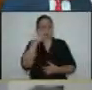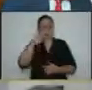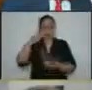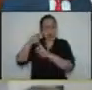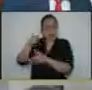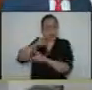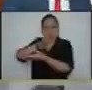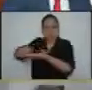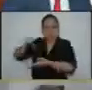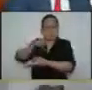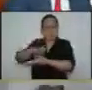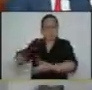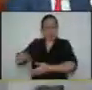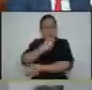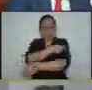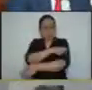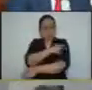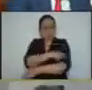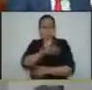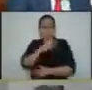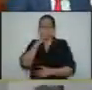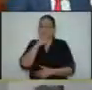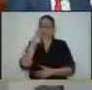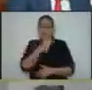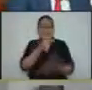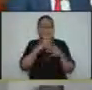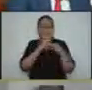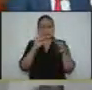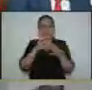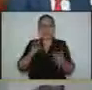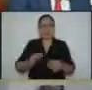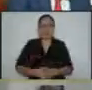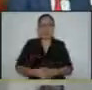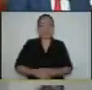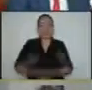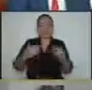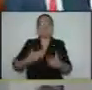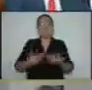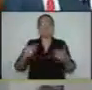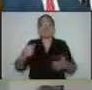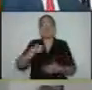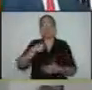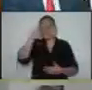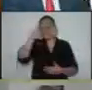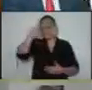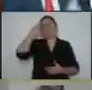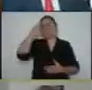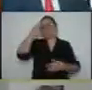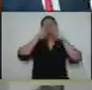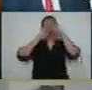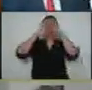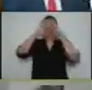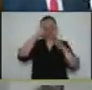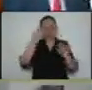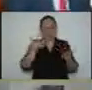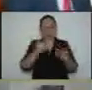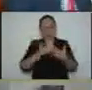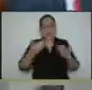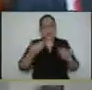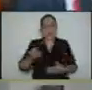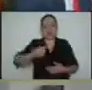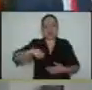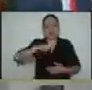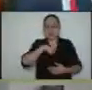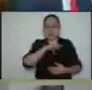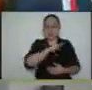Y además aquí quiero hacer alguna alusión, me pongo a pensar, entonces podríamos hacer algunos